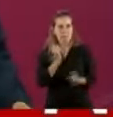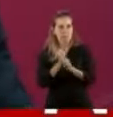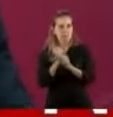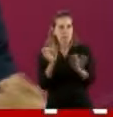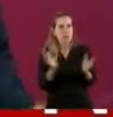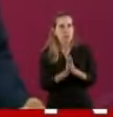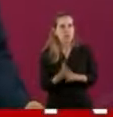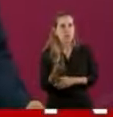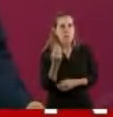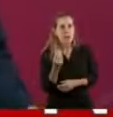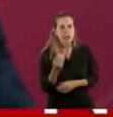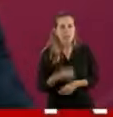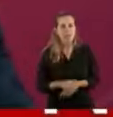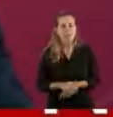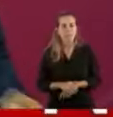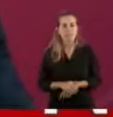para cerrar